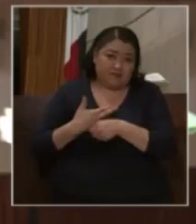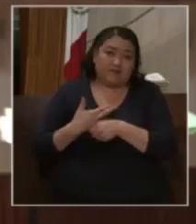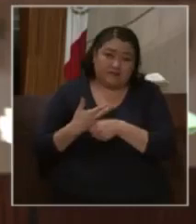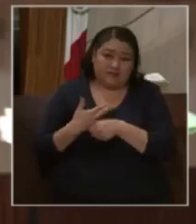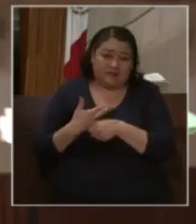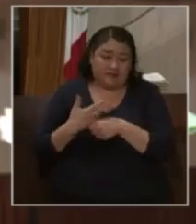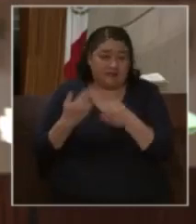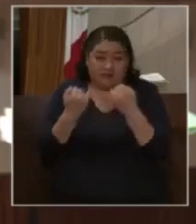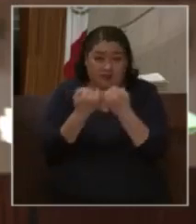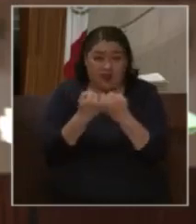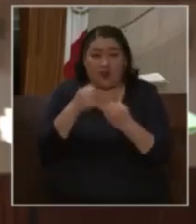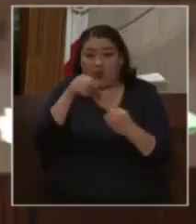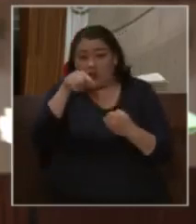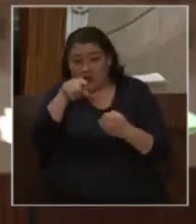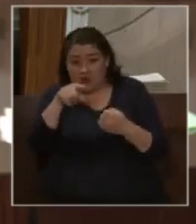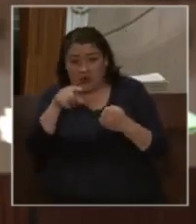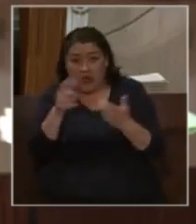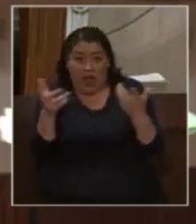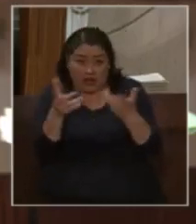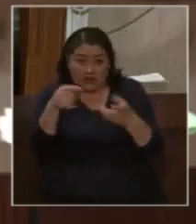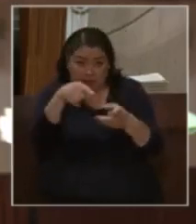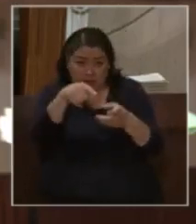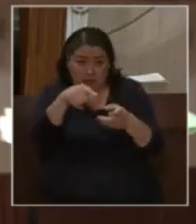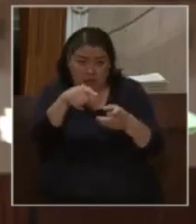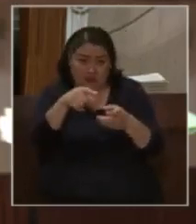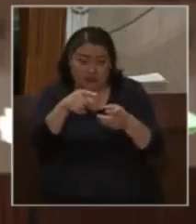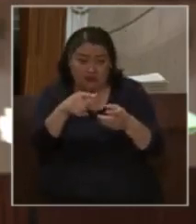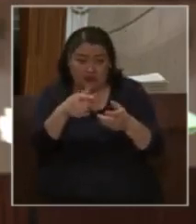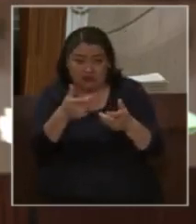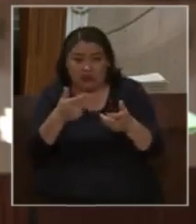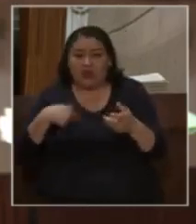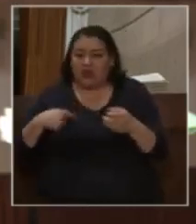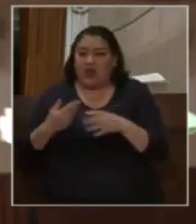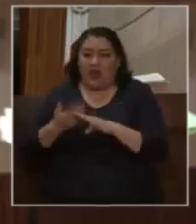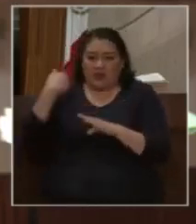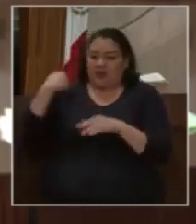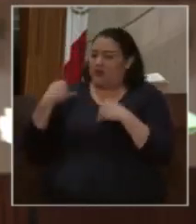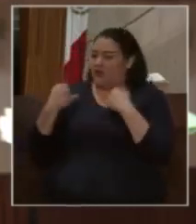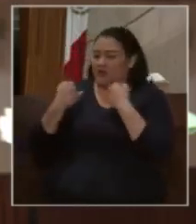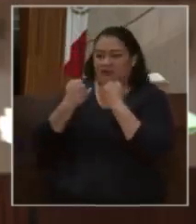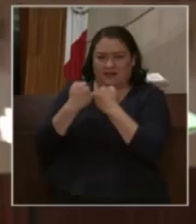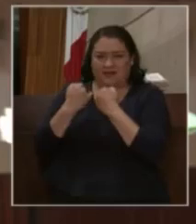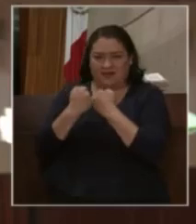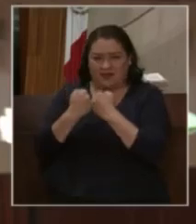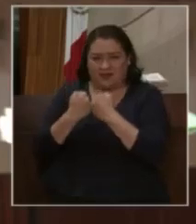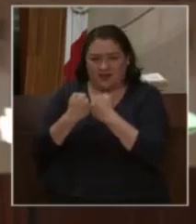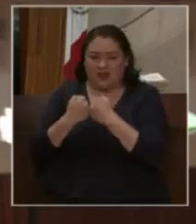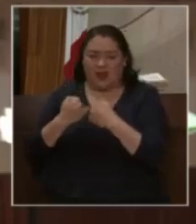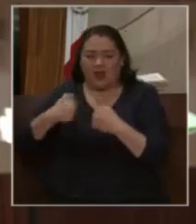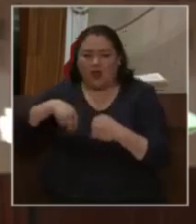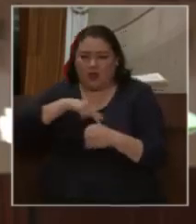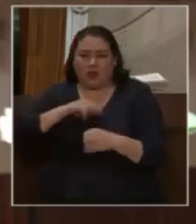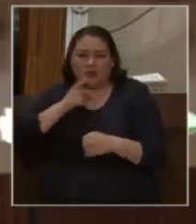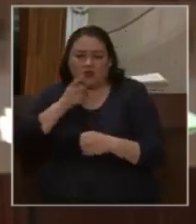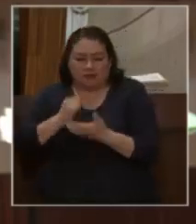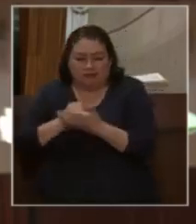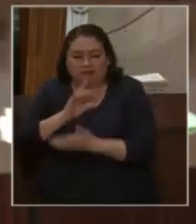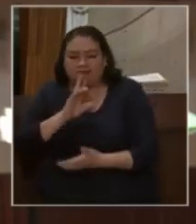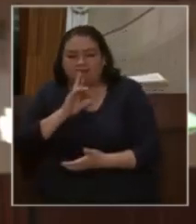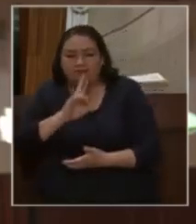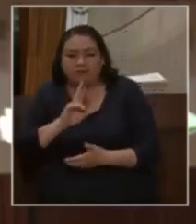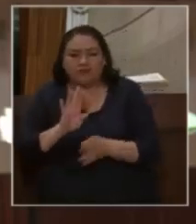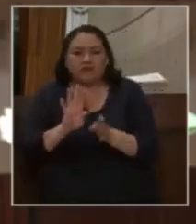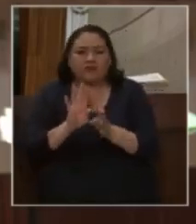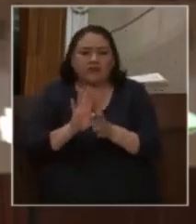analizar si dicha actuación, y no es la primera vez que en esta instancia nos corresponde hacerla, respecto a